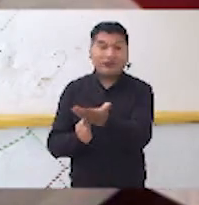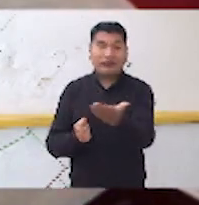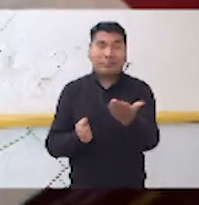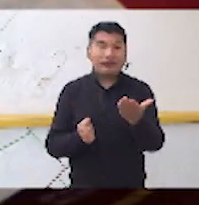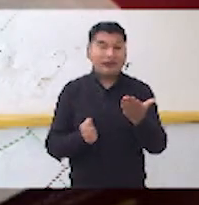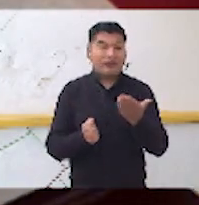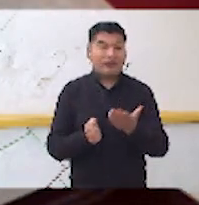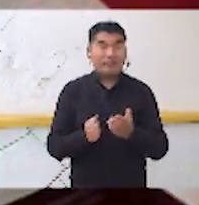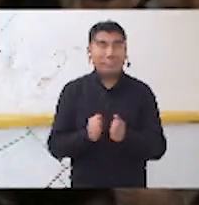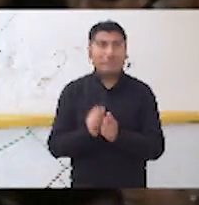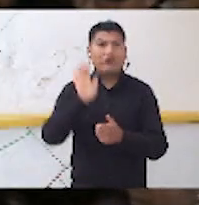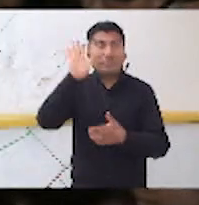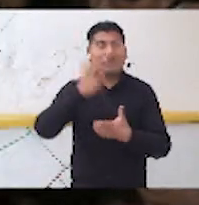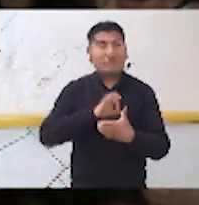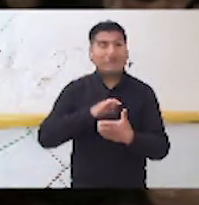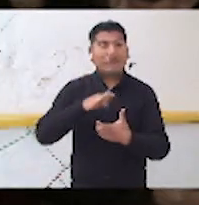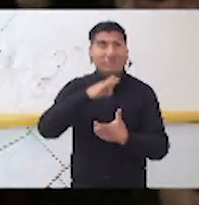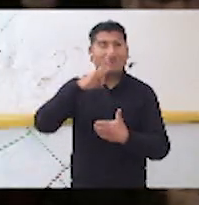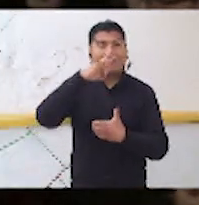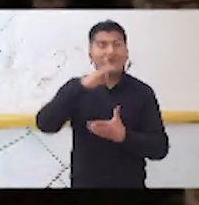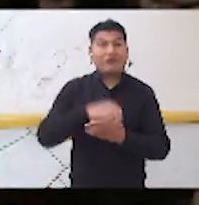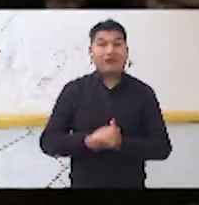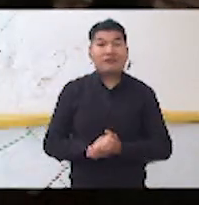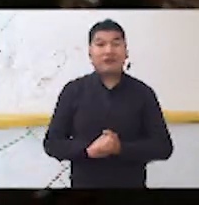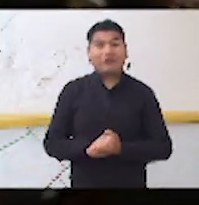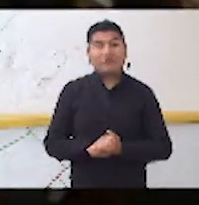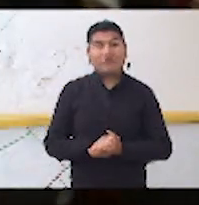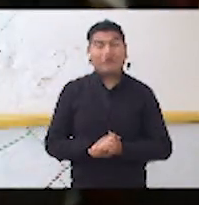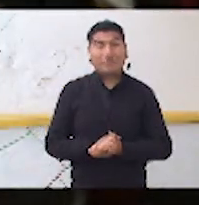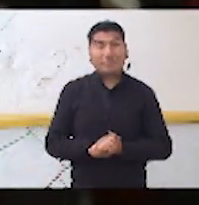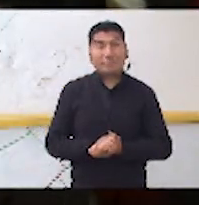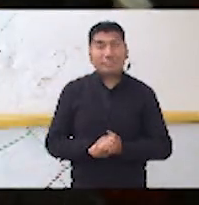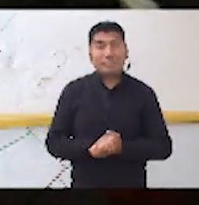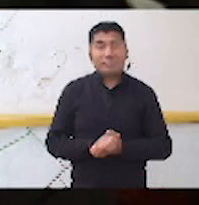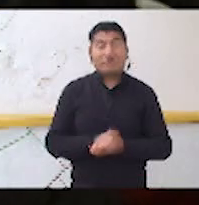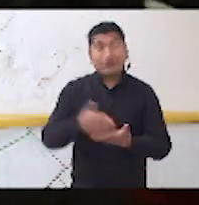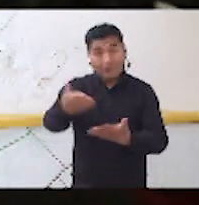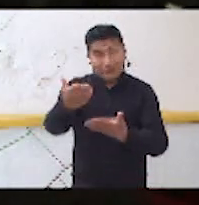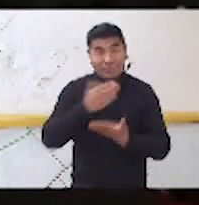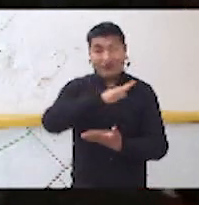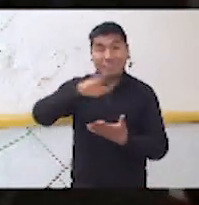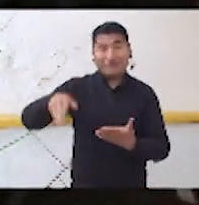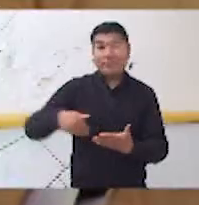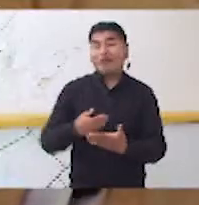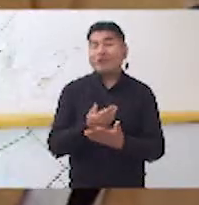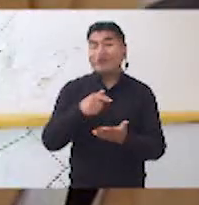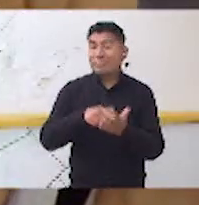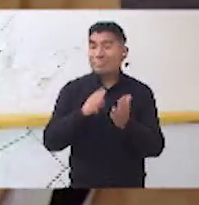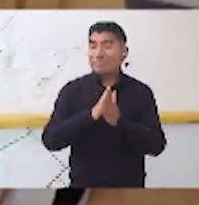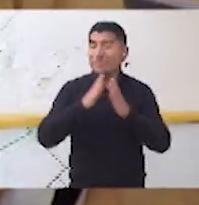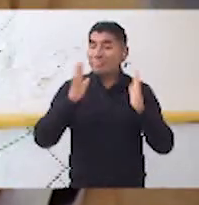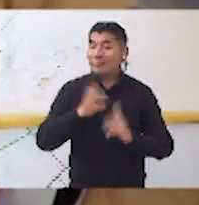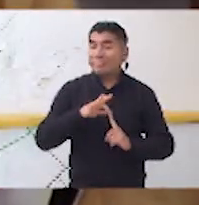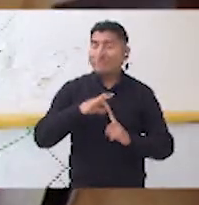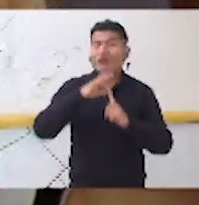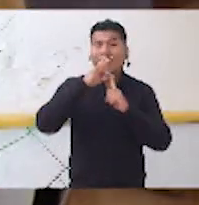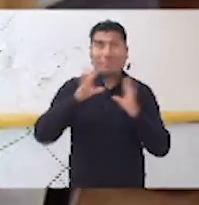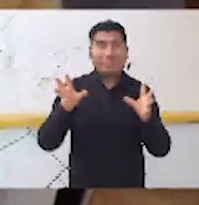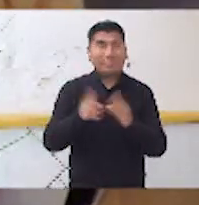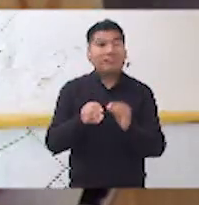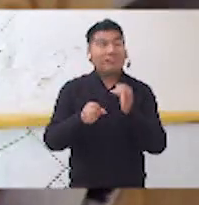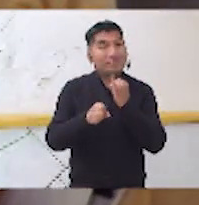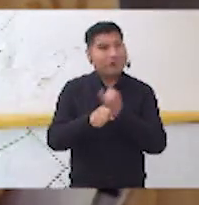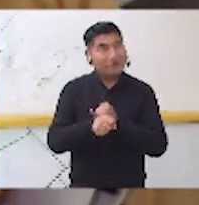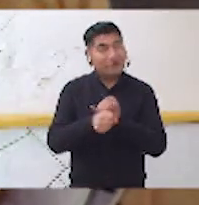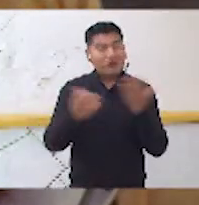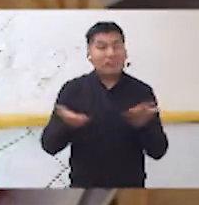ustedes. Y con tu espíritu. Bienvenidos a todos a esta solemne Eucaristía, donde